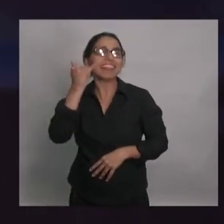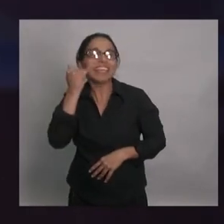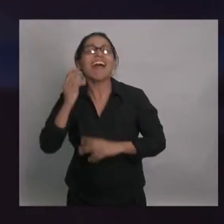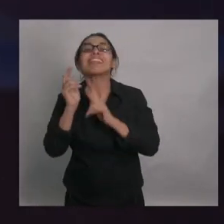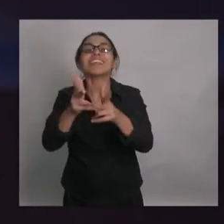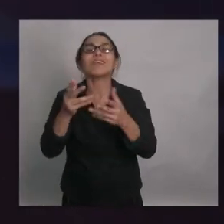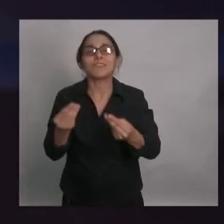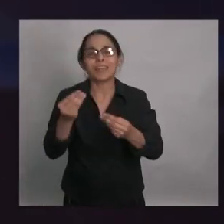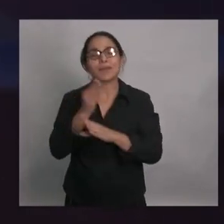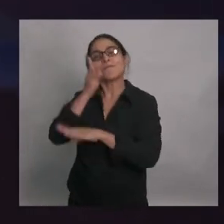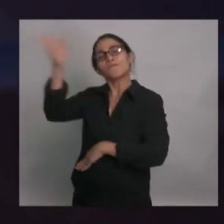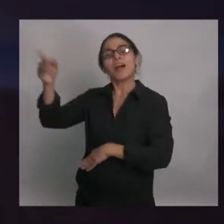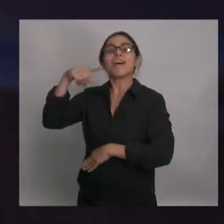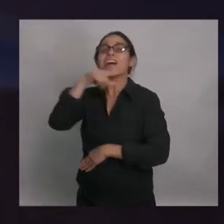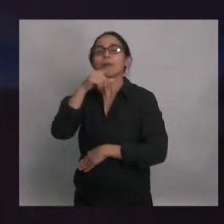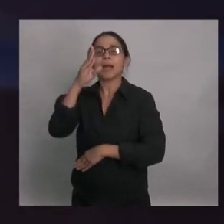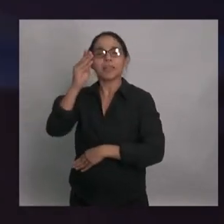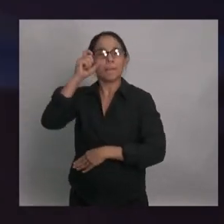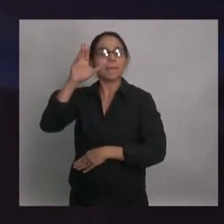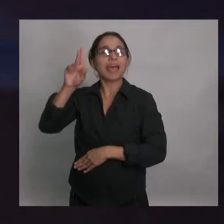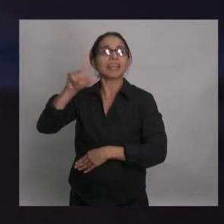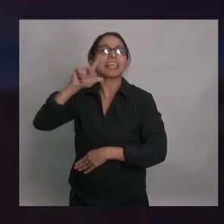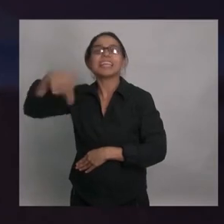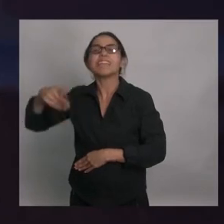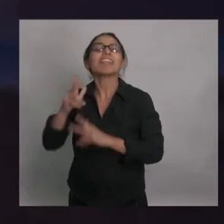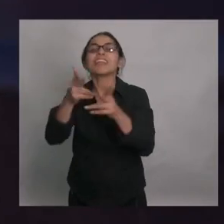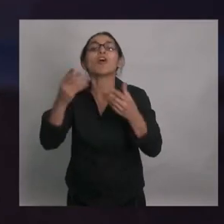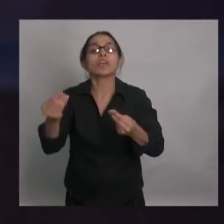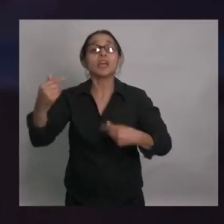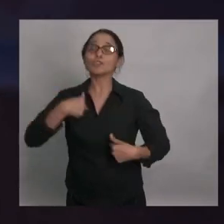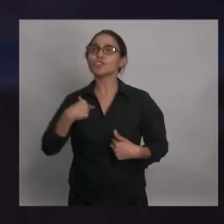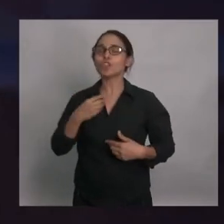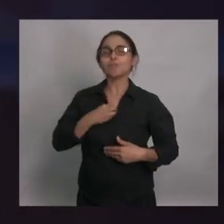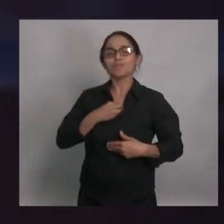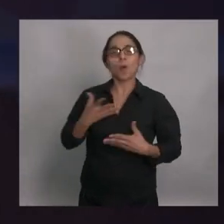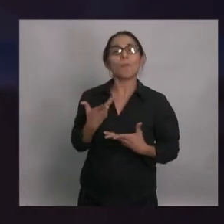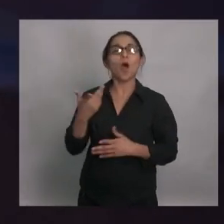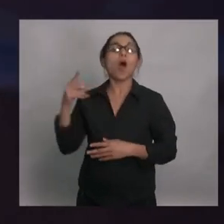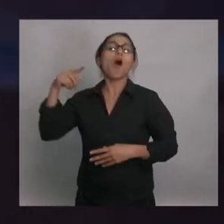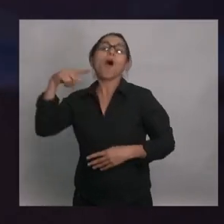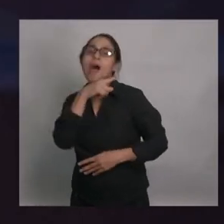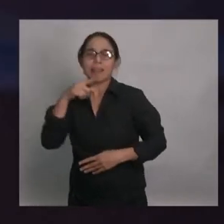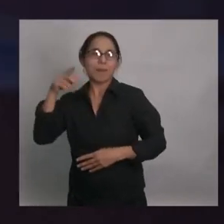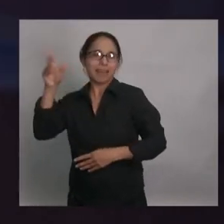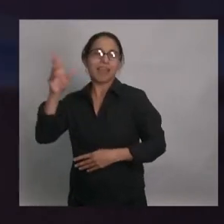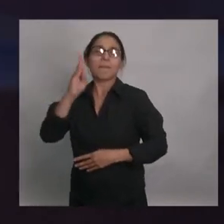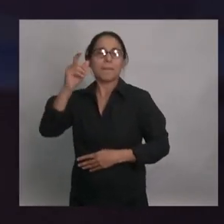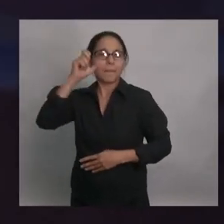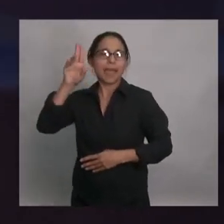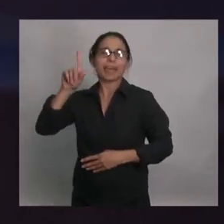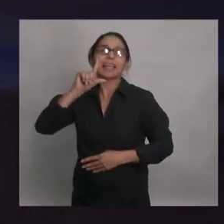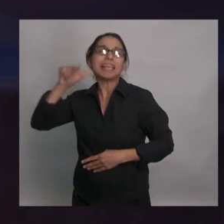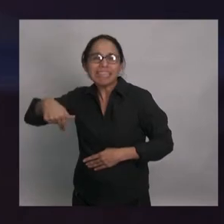yendo a berlín dijo irving berlin a dijo yo soy un berlinés y solamente aquello sirvió para seguir haciendo